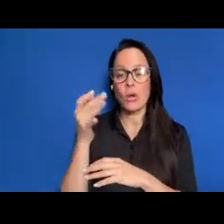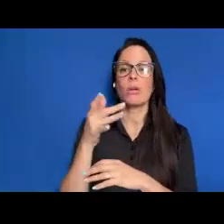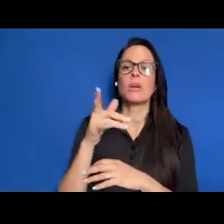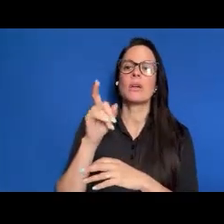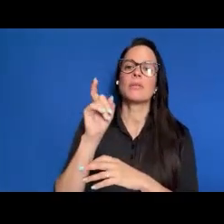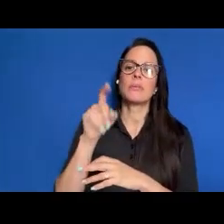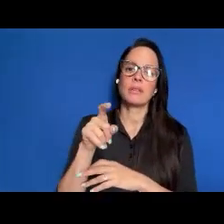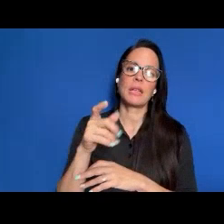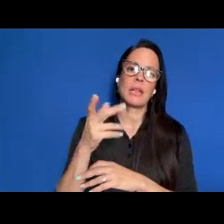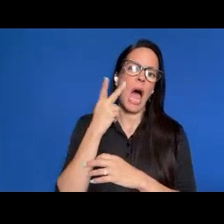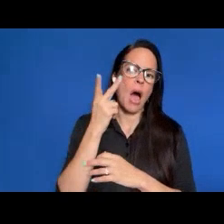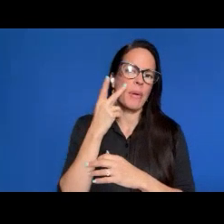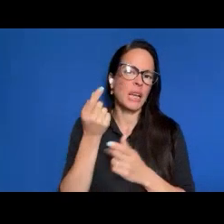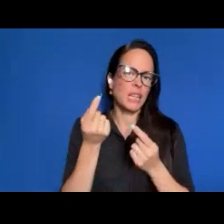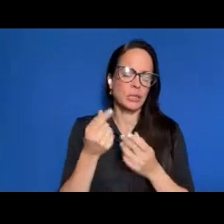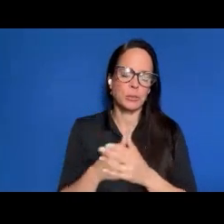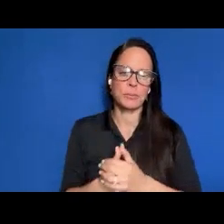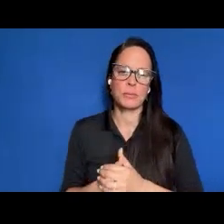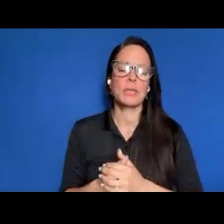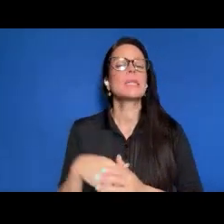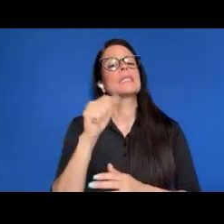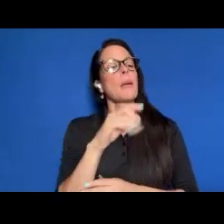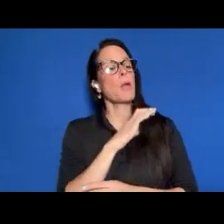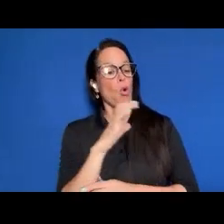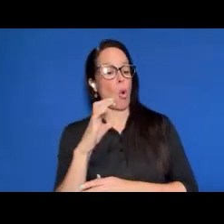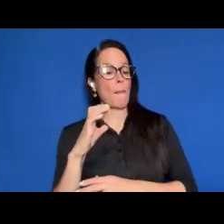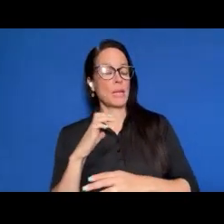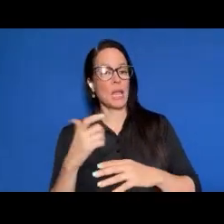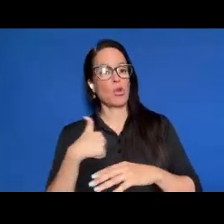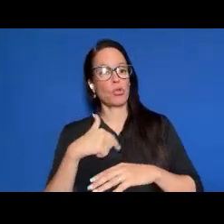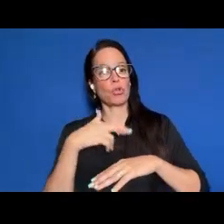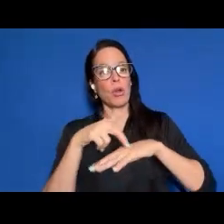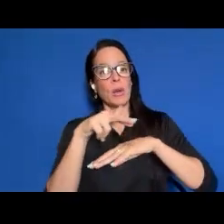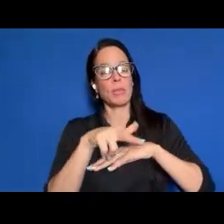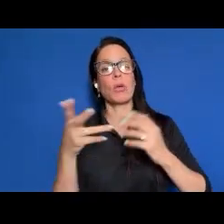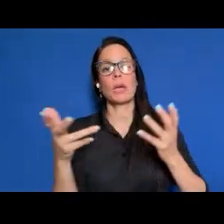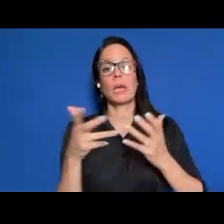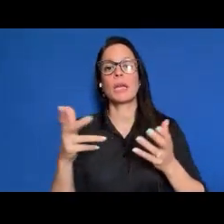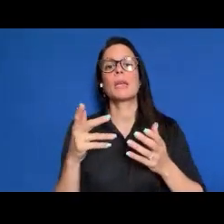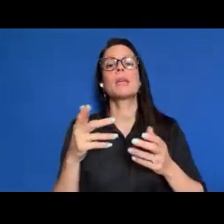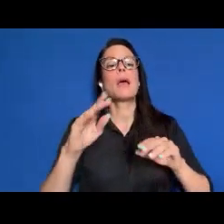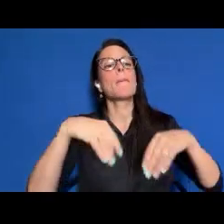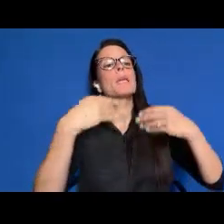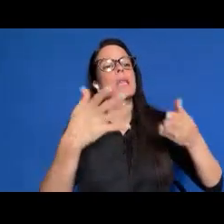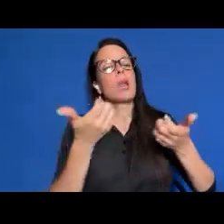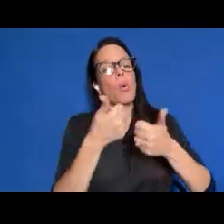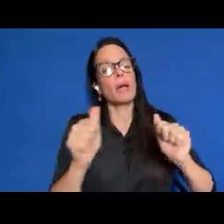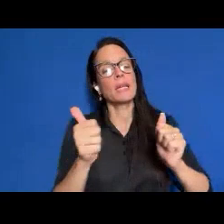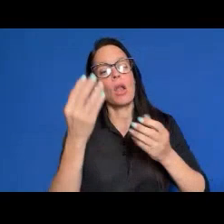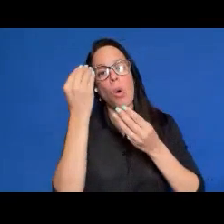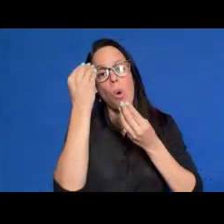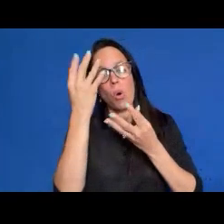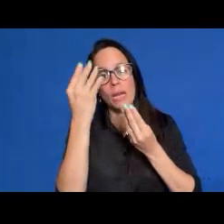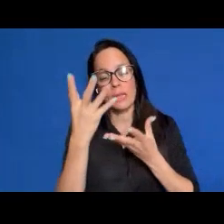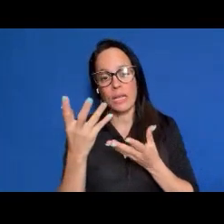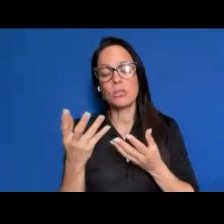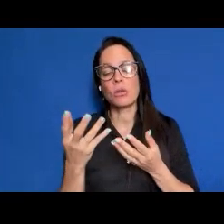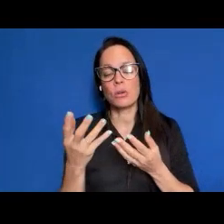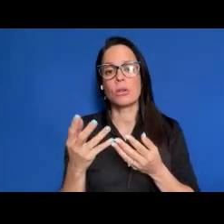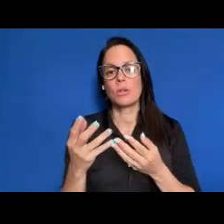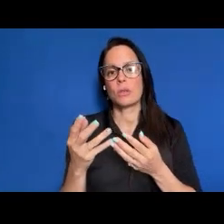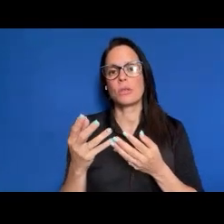eso. Lo que sí, el comité había recomendado era que estuviésemos prestos a darle cualquier orientación a la asociación y federación sobre qué se